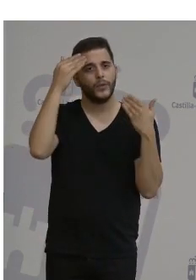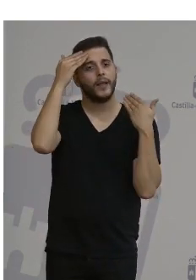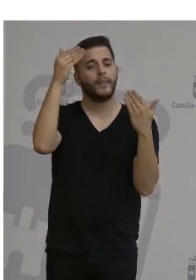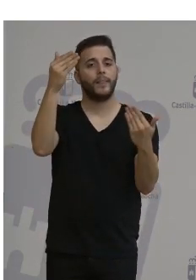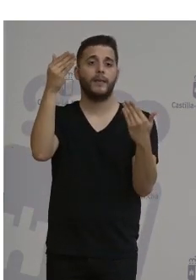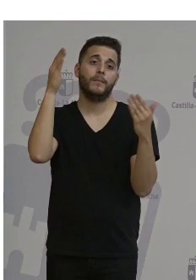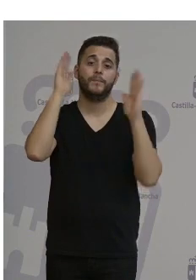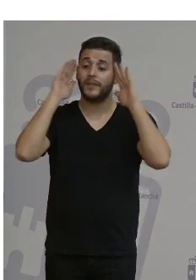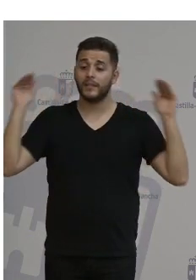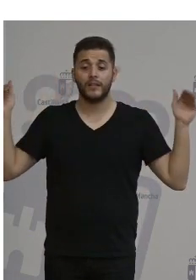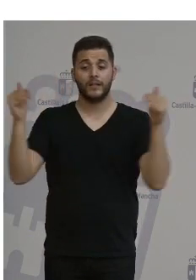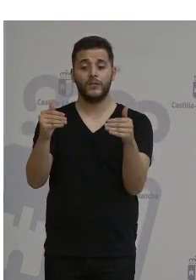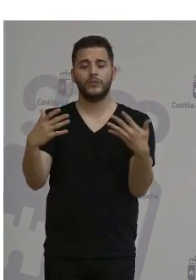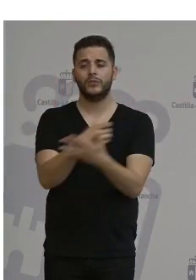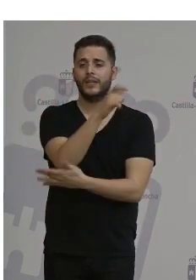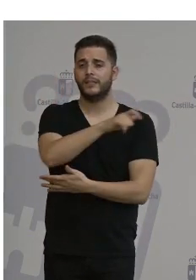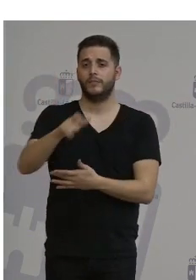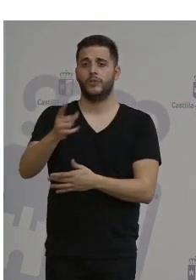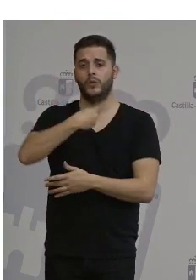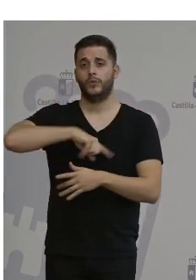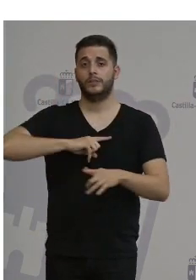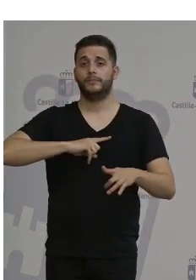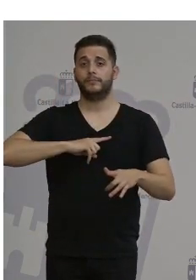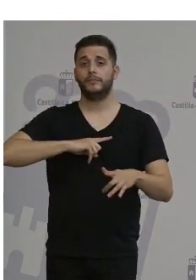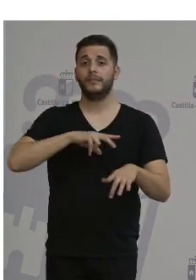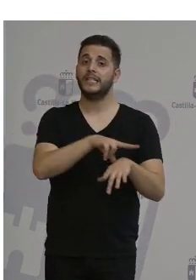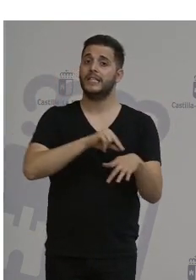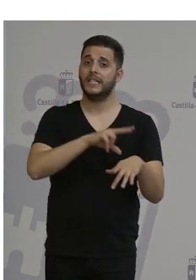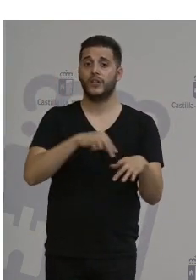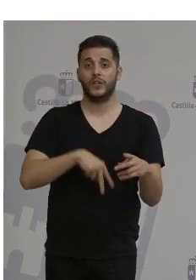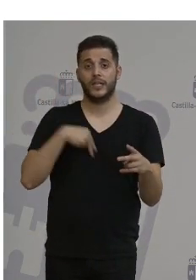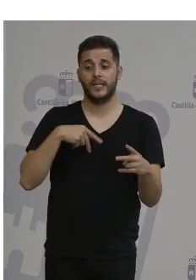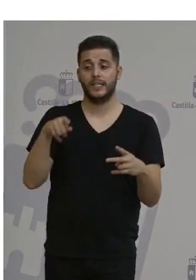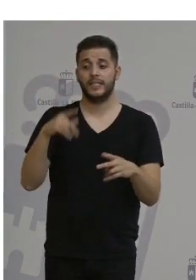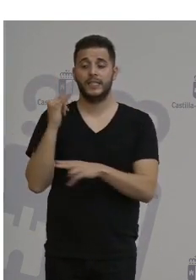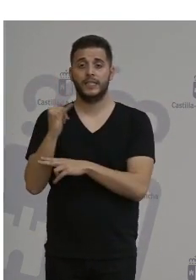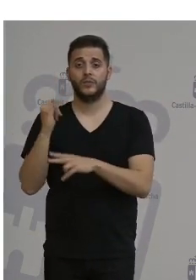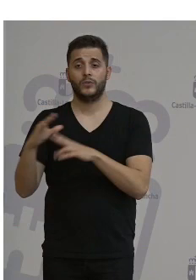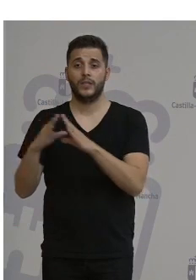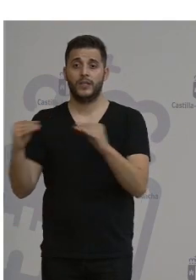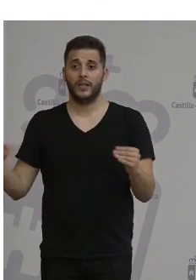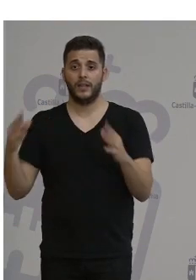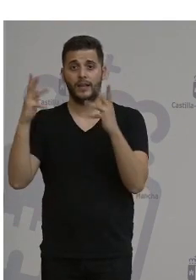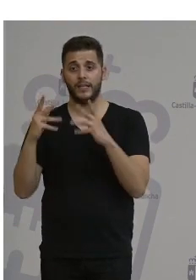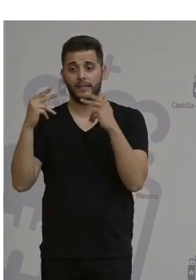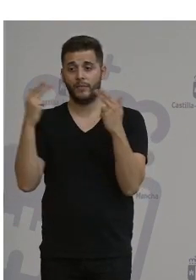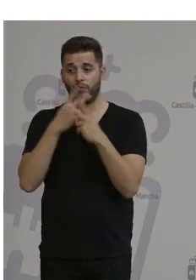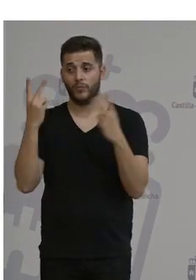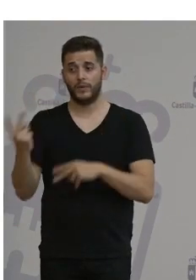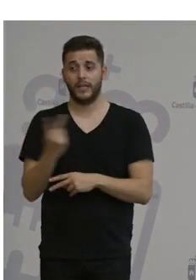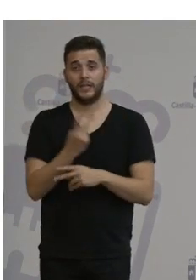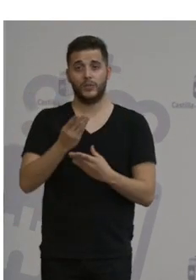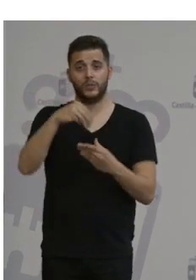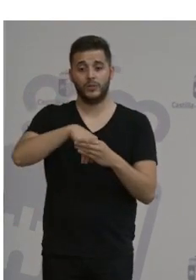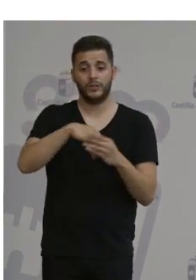que en nuestra dirección general y en el Instituto Andaluz de Administración Pública, ambos pertenecientes a la